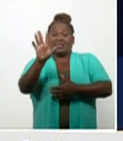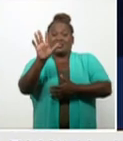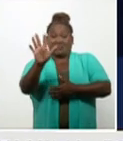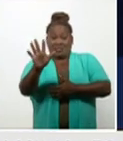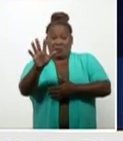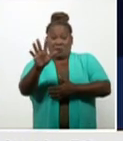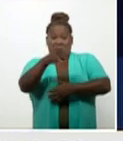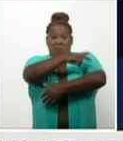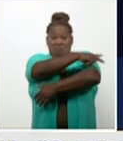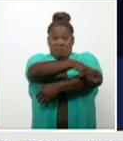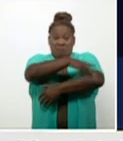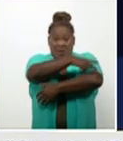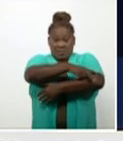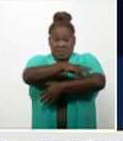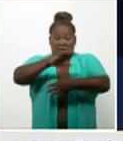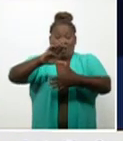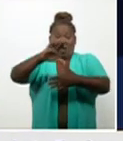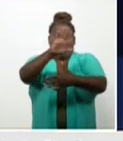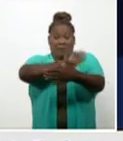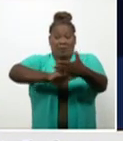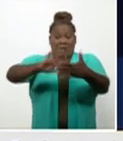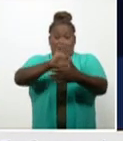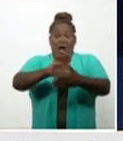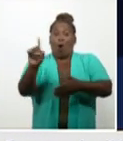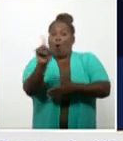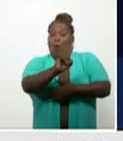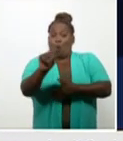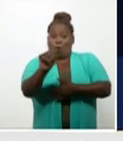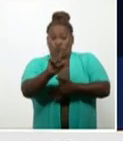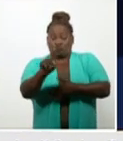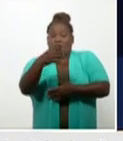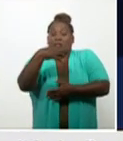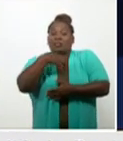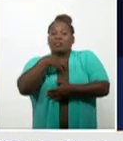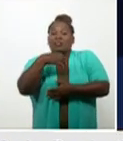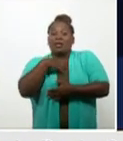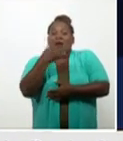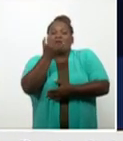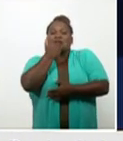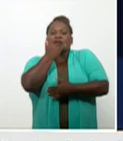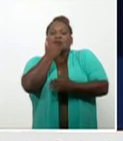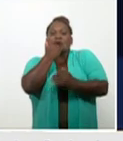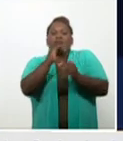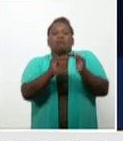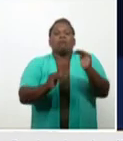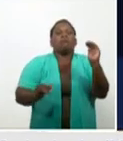región, 11 tienen tasas por encima de